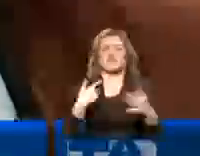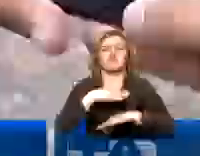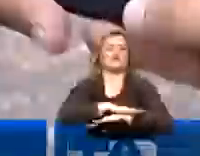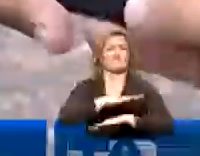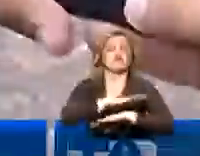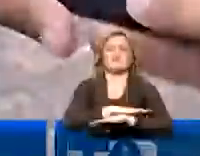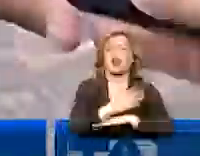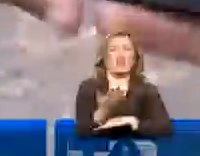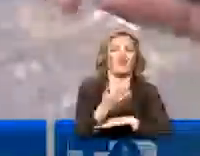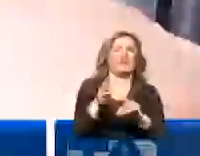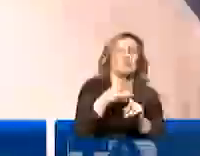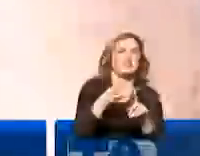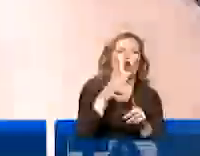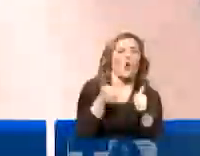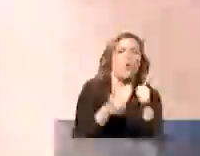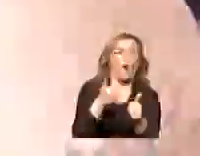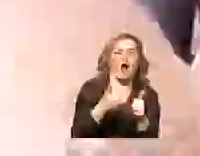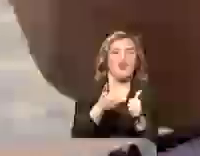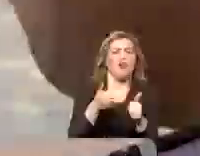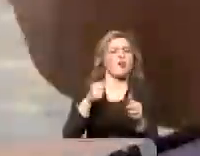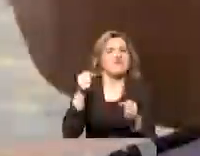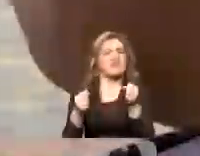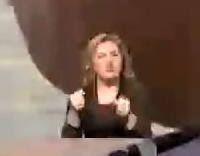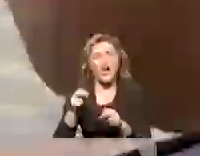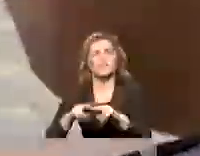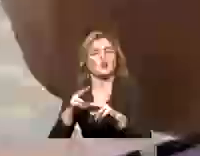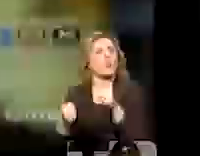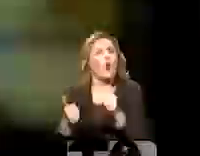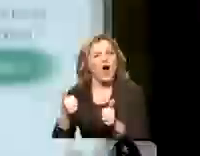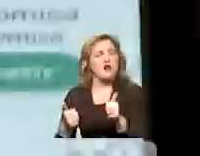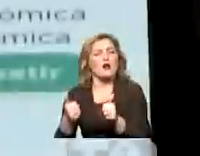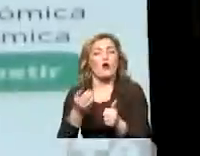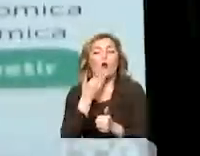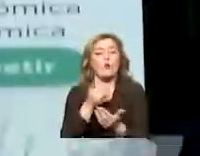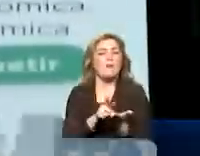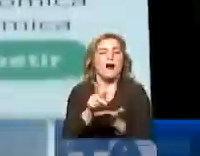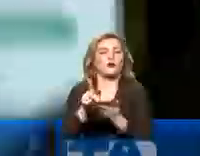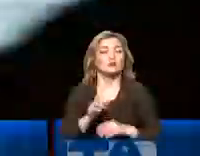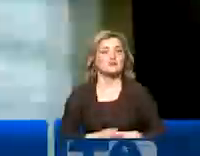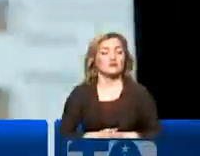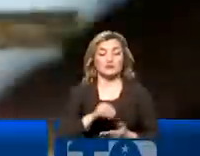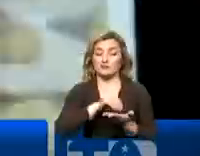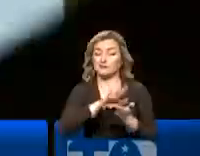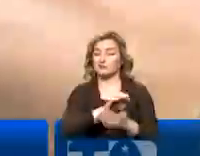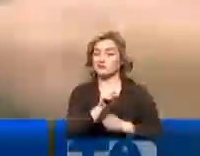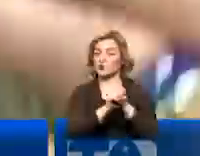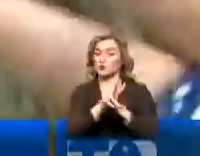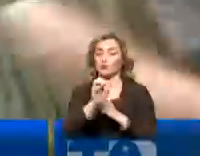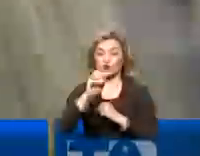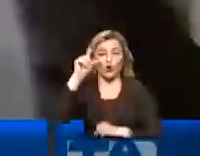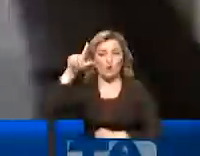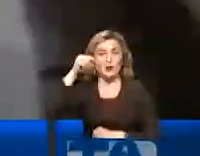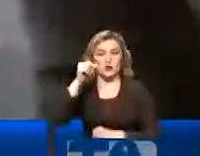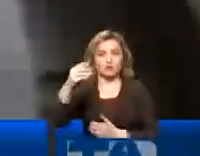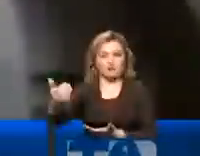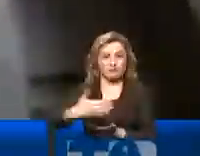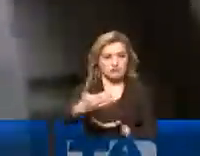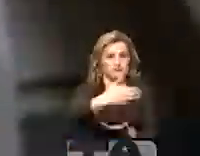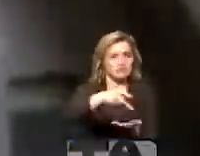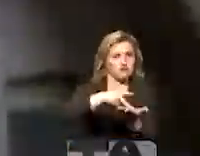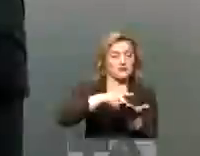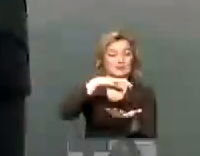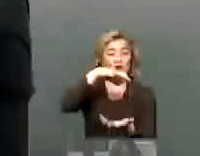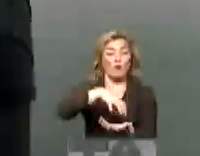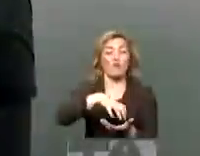digitales y cómo serán los cobros. Con estas reformas que se aplican para este año 2020, el gobierno espera ingresos por alrededor de 600 millones